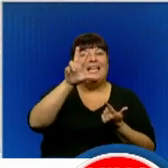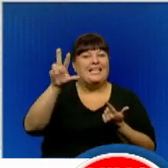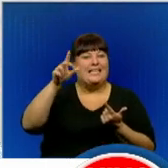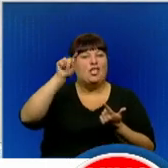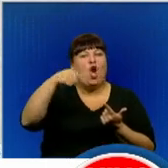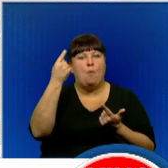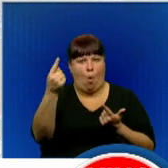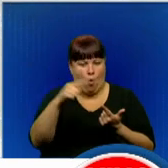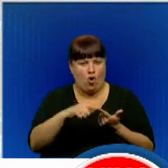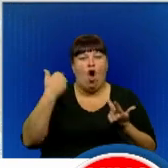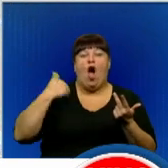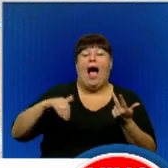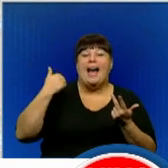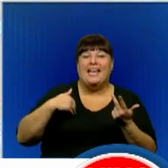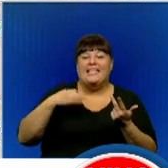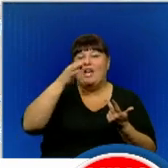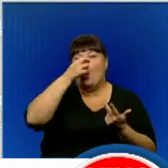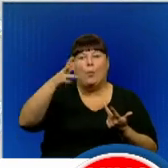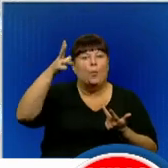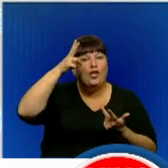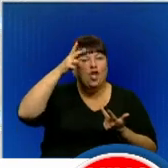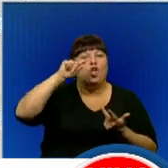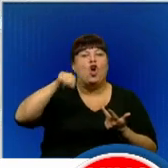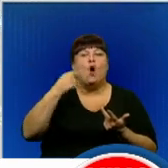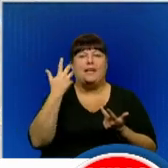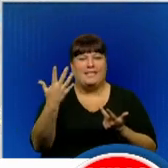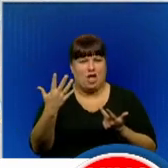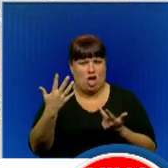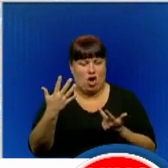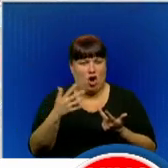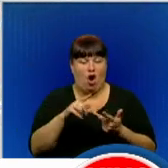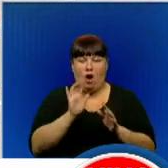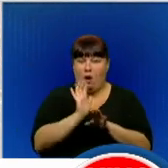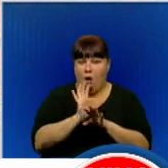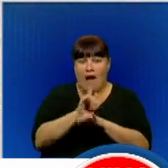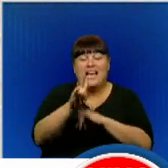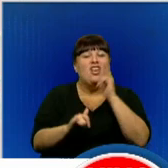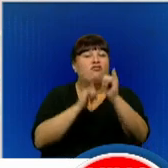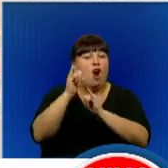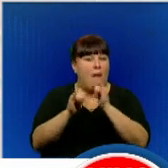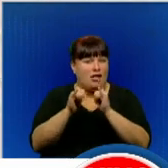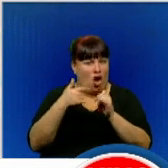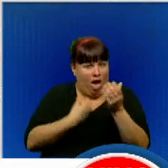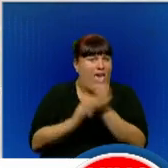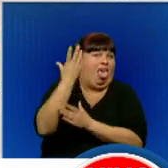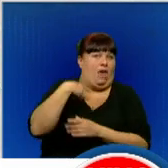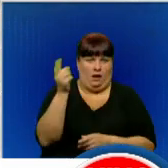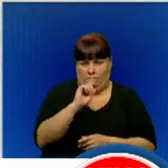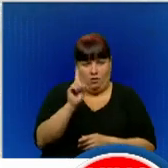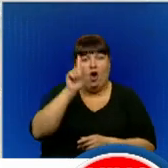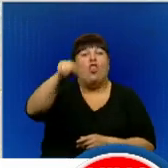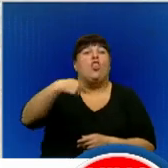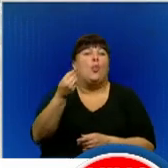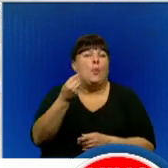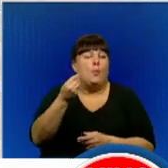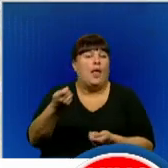1 argentina 28 5 esto es son datos que no elaboramos nosotros sino